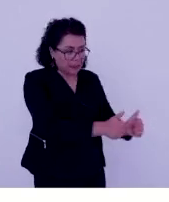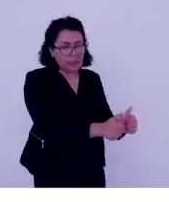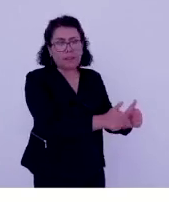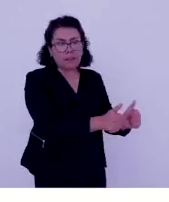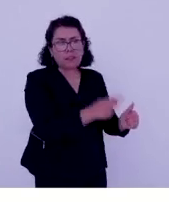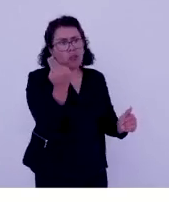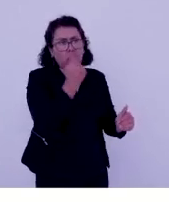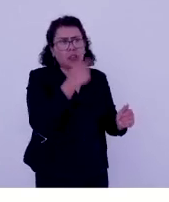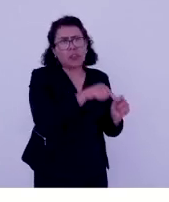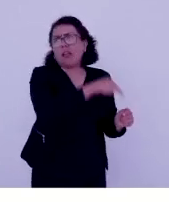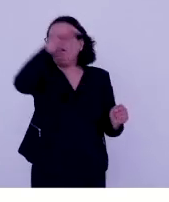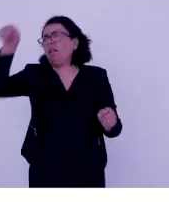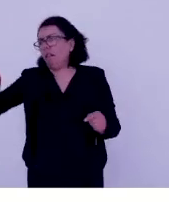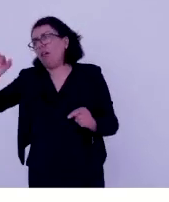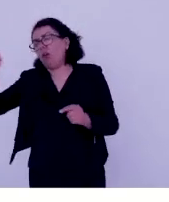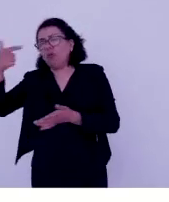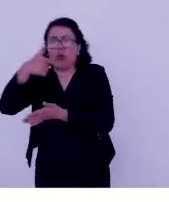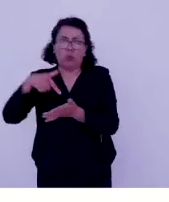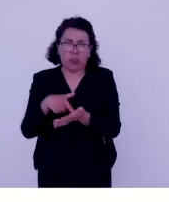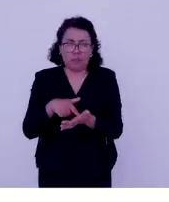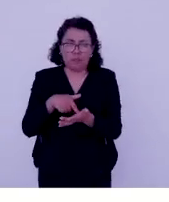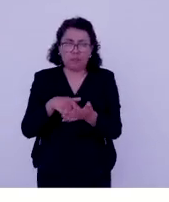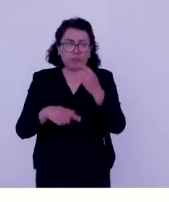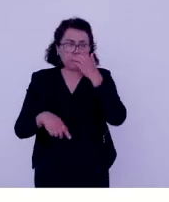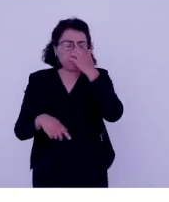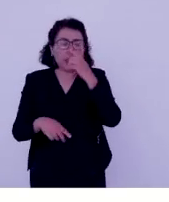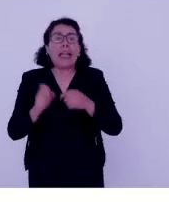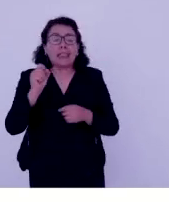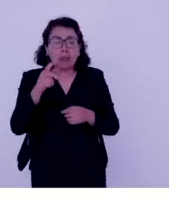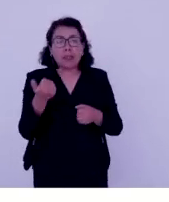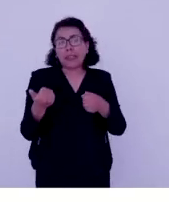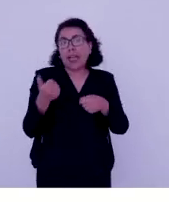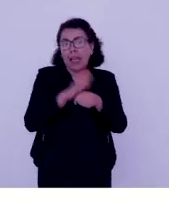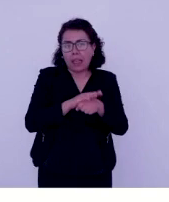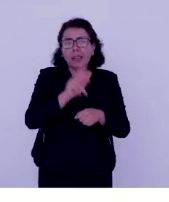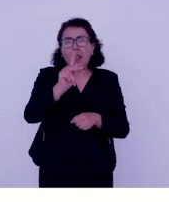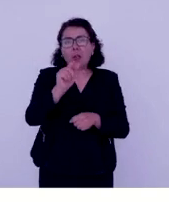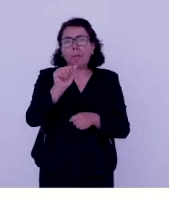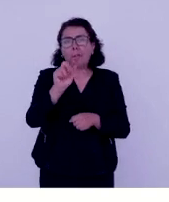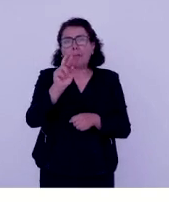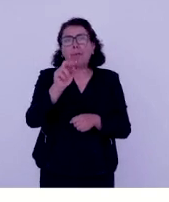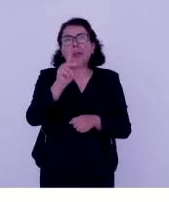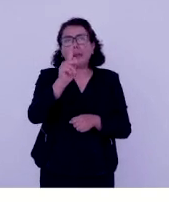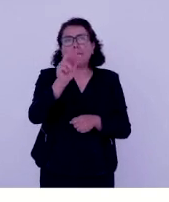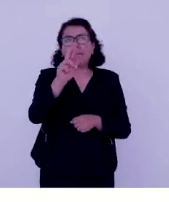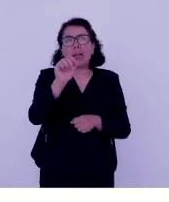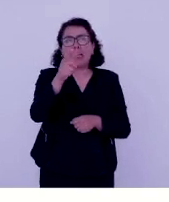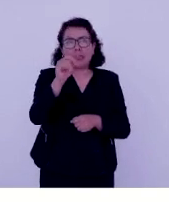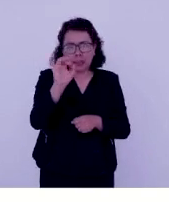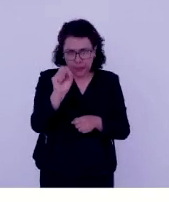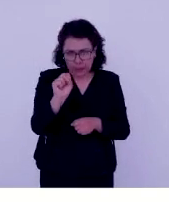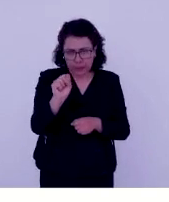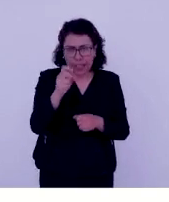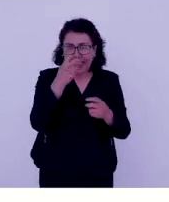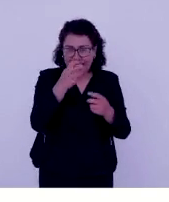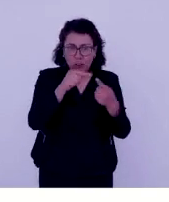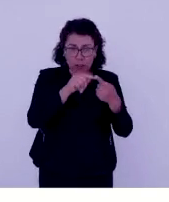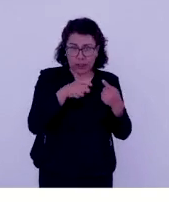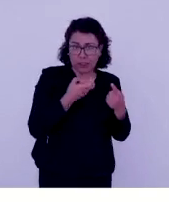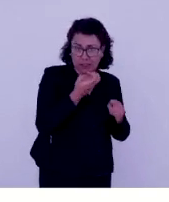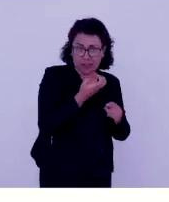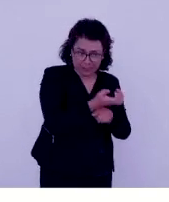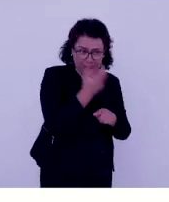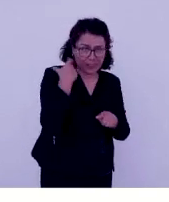desplazarse desde la región nuestro sistema de gestión praxis que operen los juzgados de Querétaro y San Juan del Río ahora lo